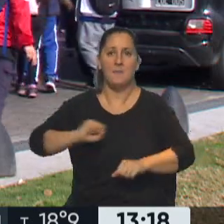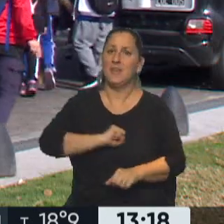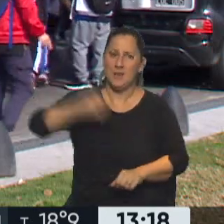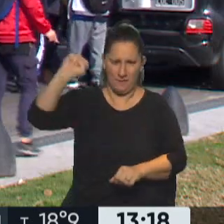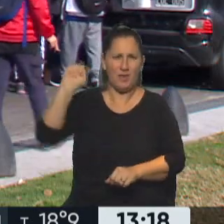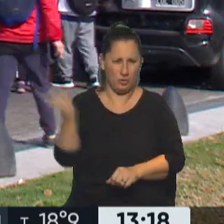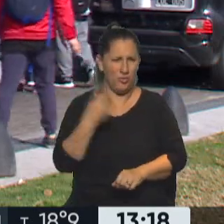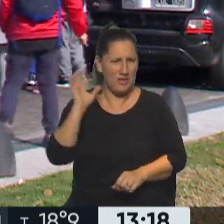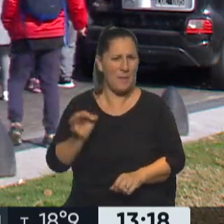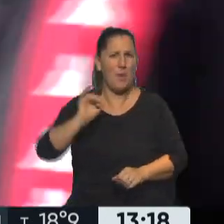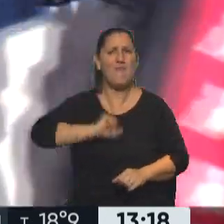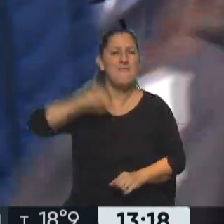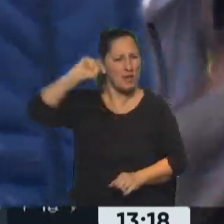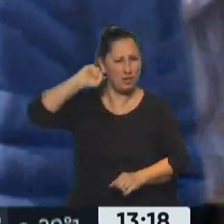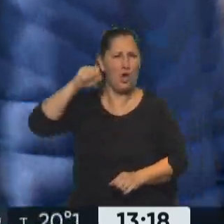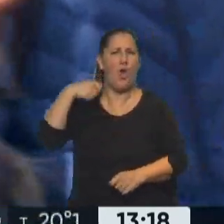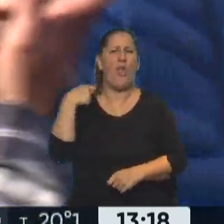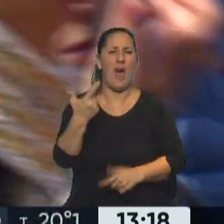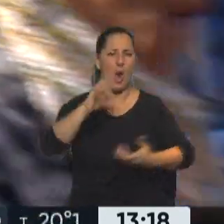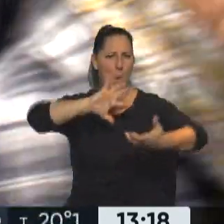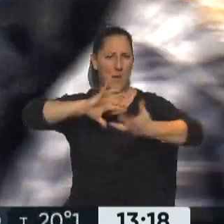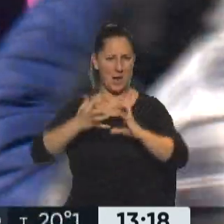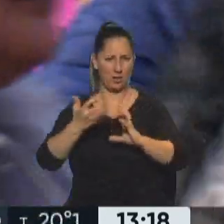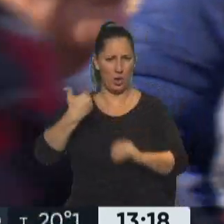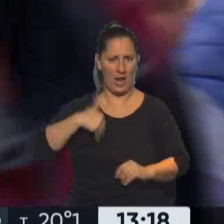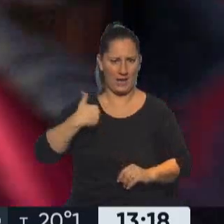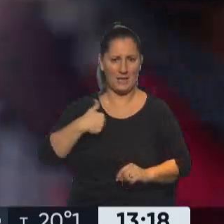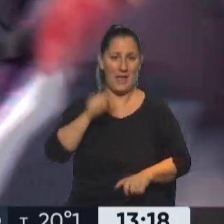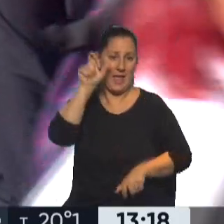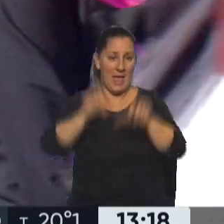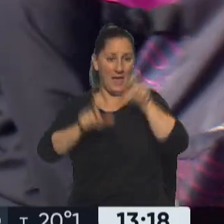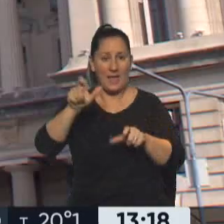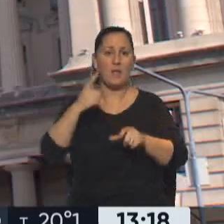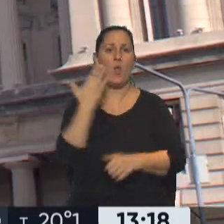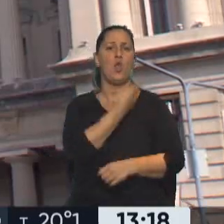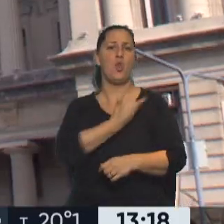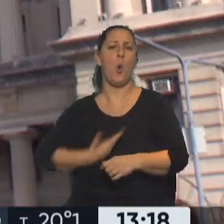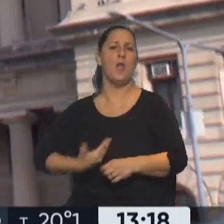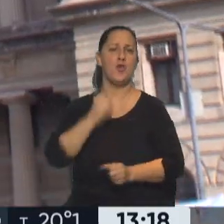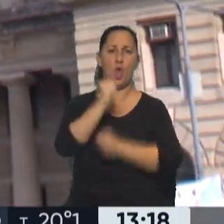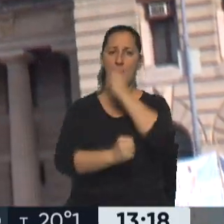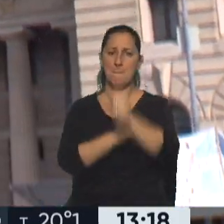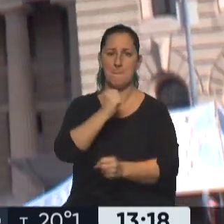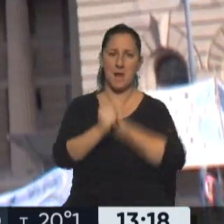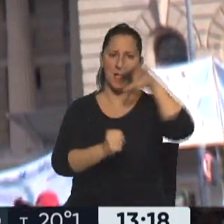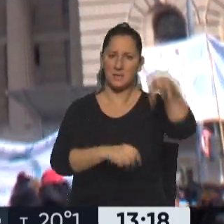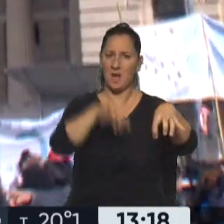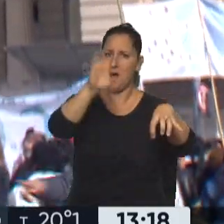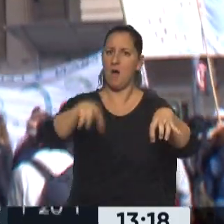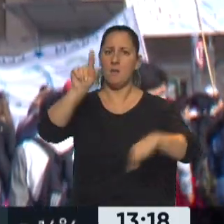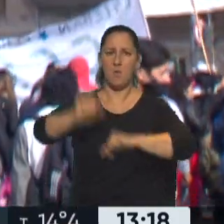sabemos muy bien el daño que está causando en nuestro país. Eso, esta gente, estos empresarios, que no solo es que